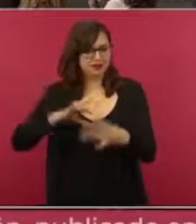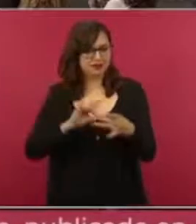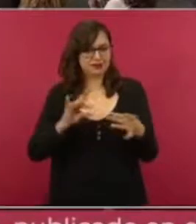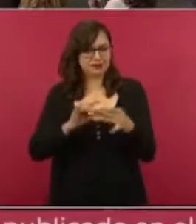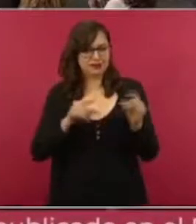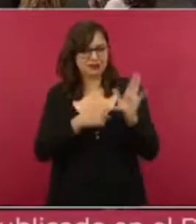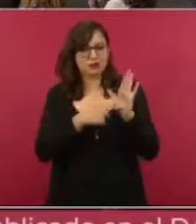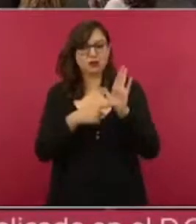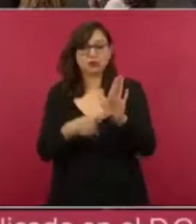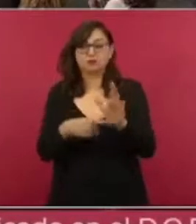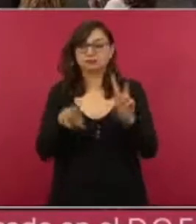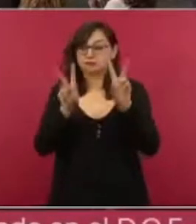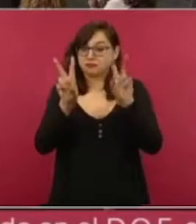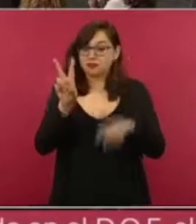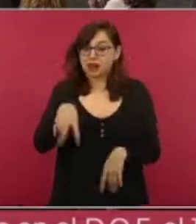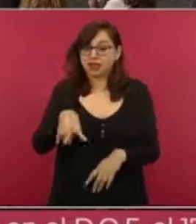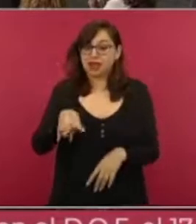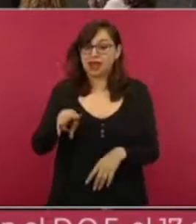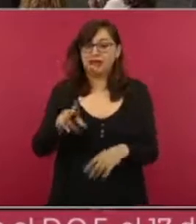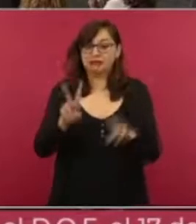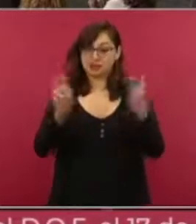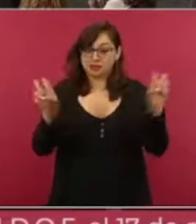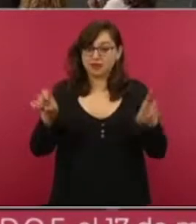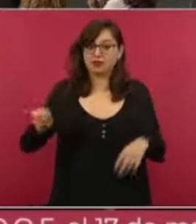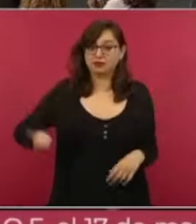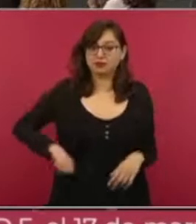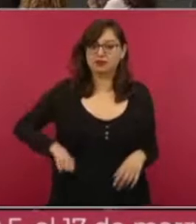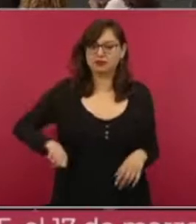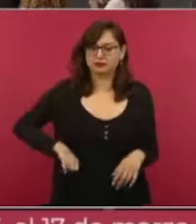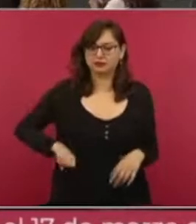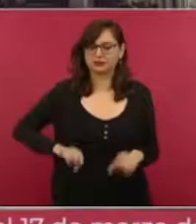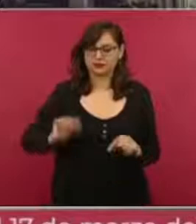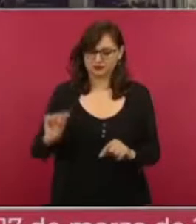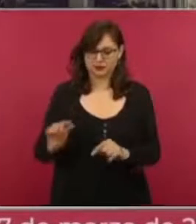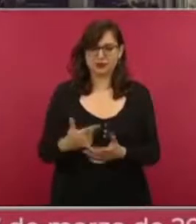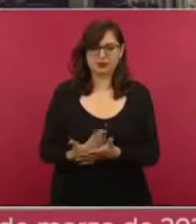que es interesante. Ahorita seguimos, ¿no?